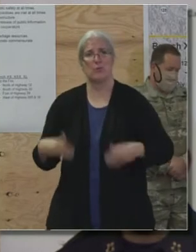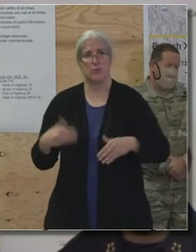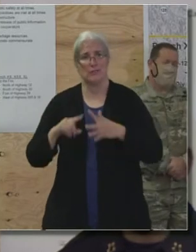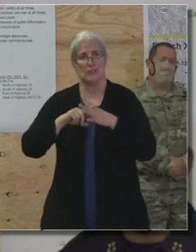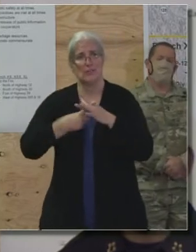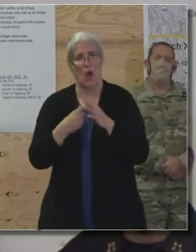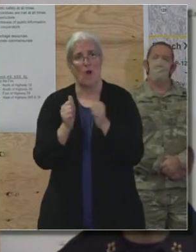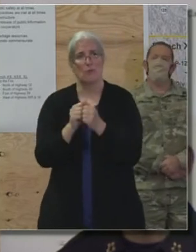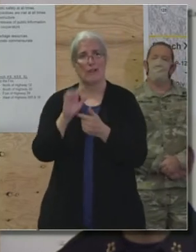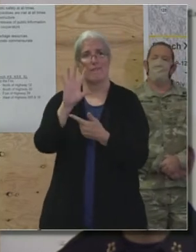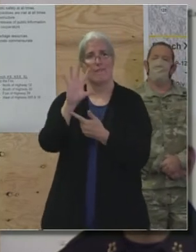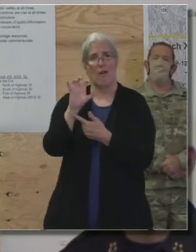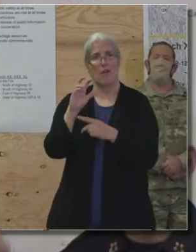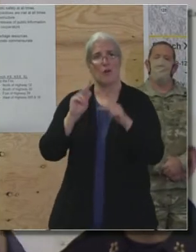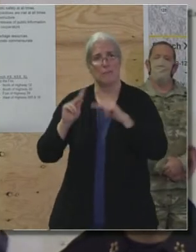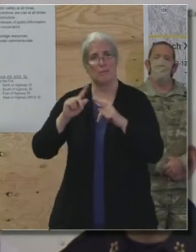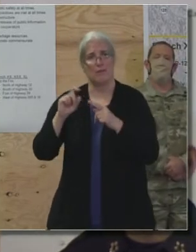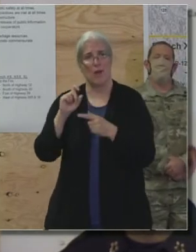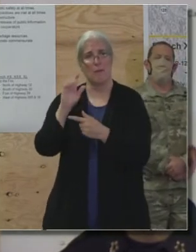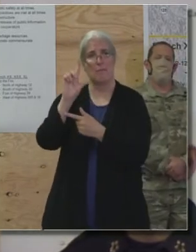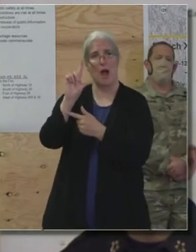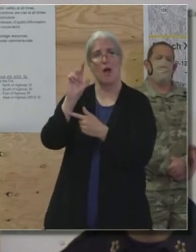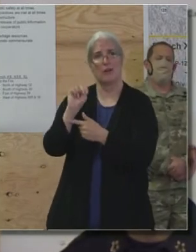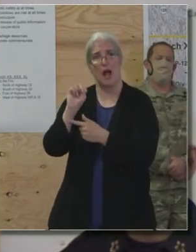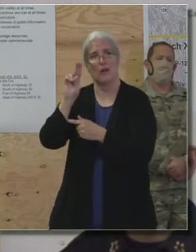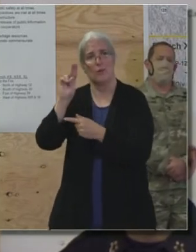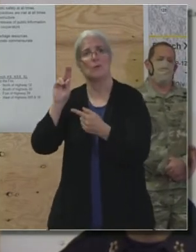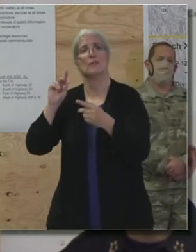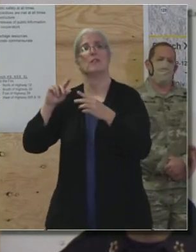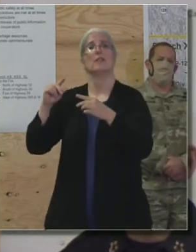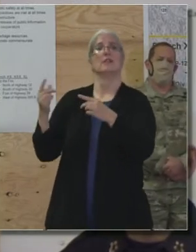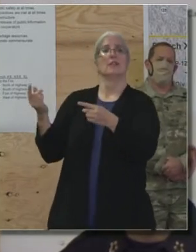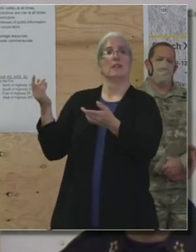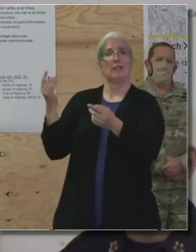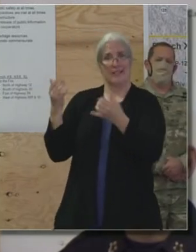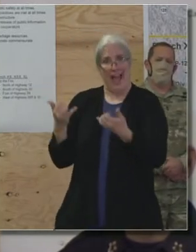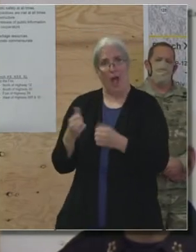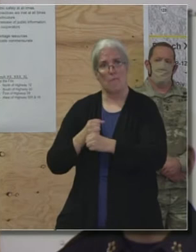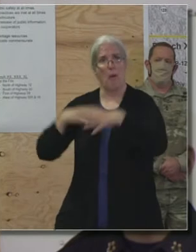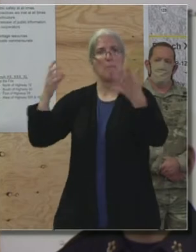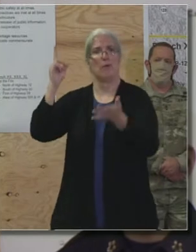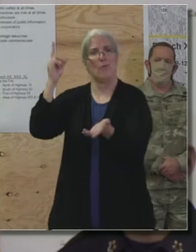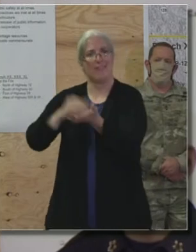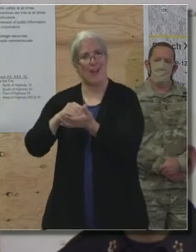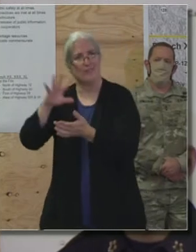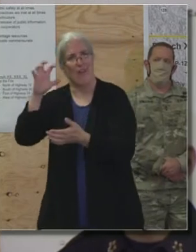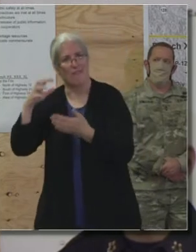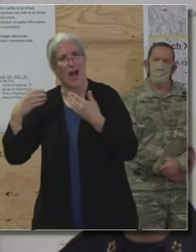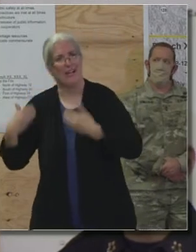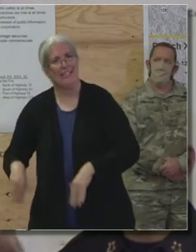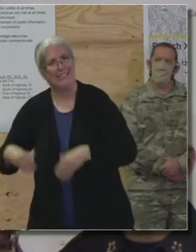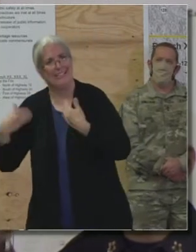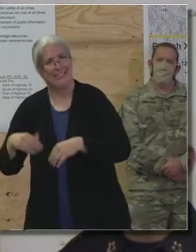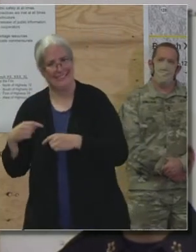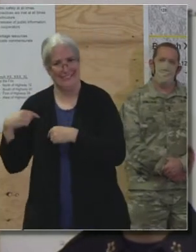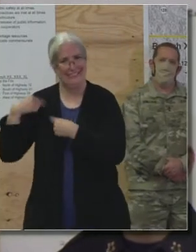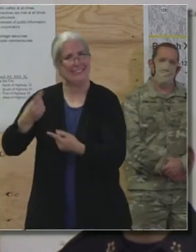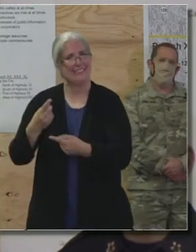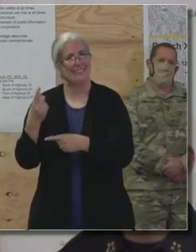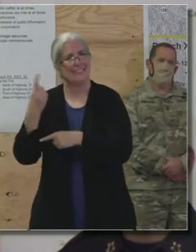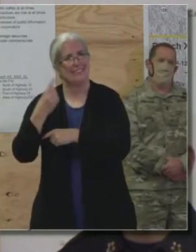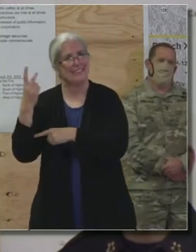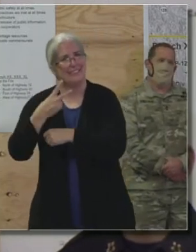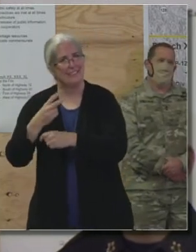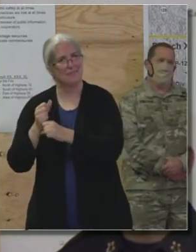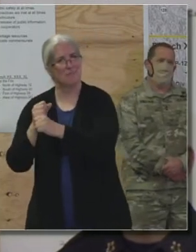de él en eeuu mil 59 ahora más que el doble de los recursos en las últimas 24 horas y por